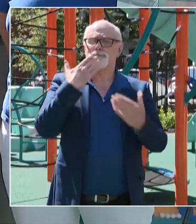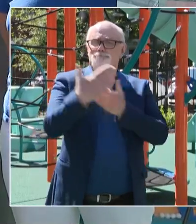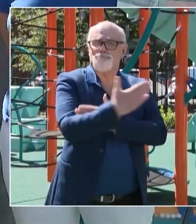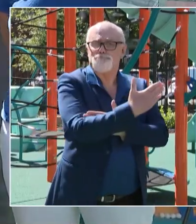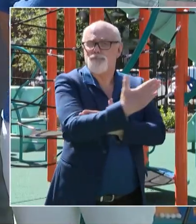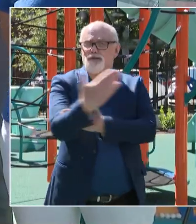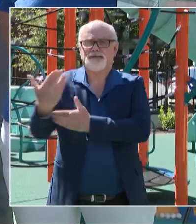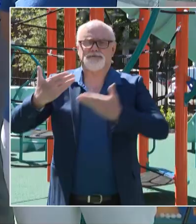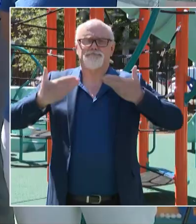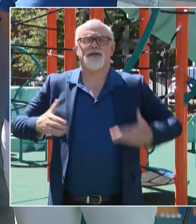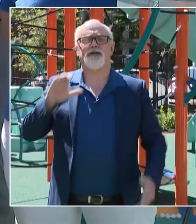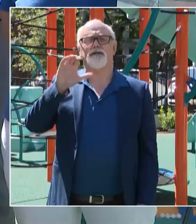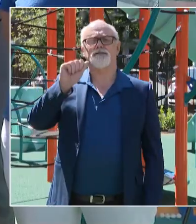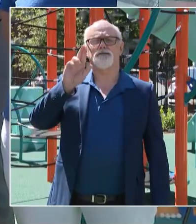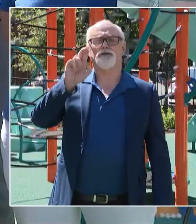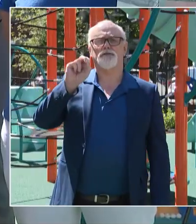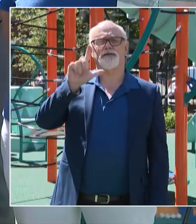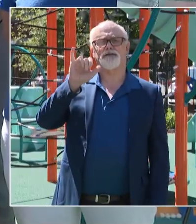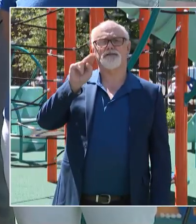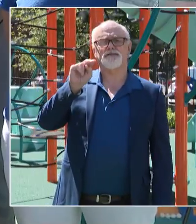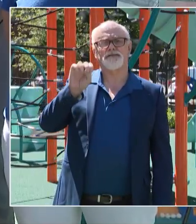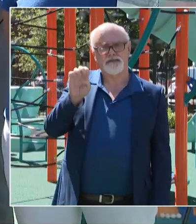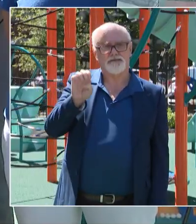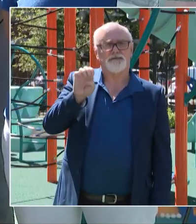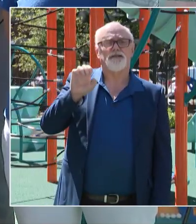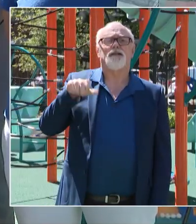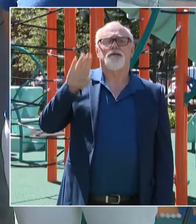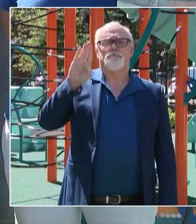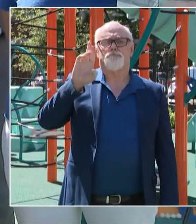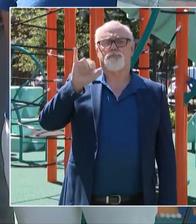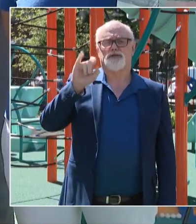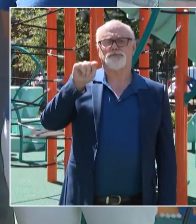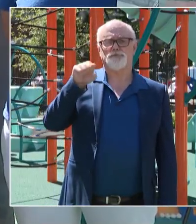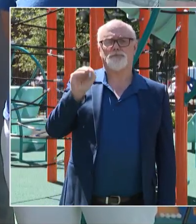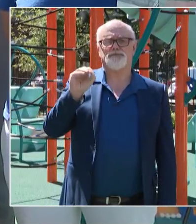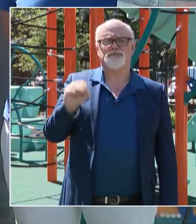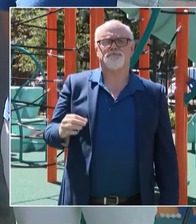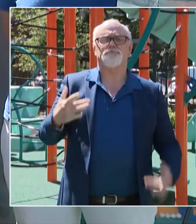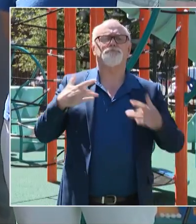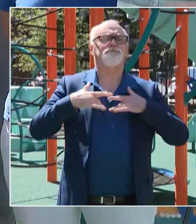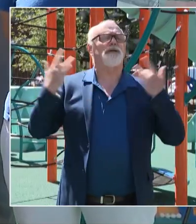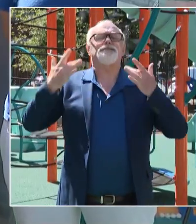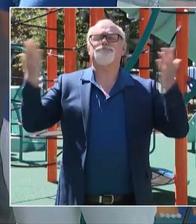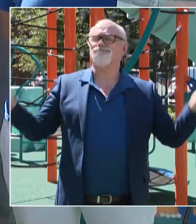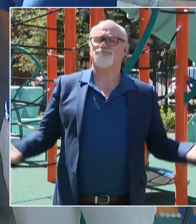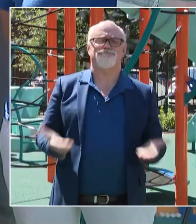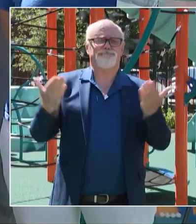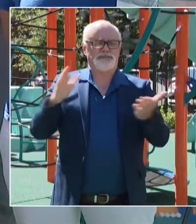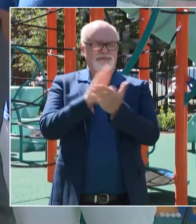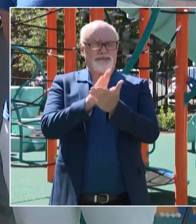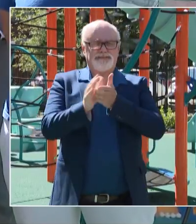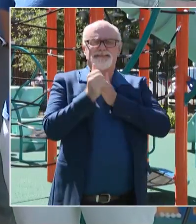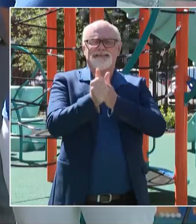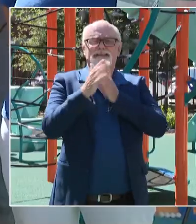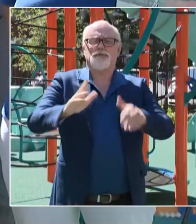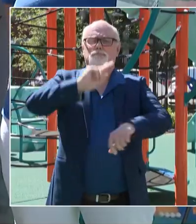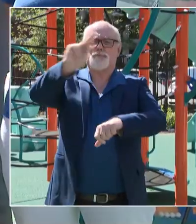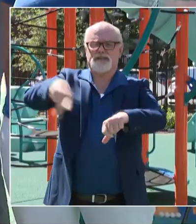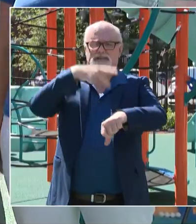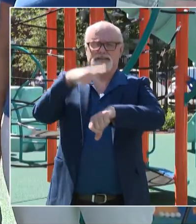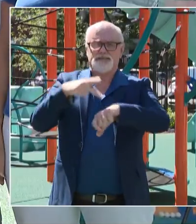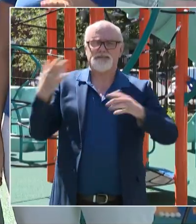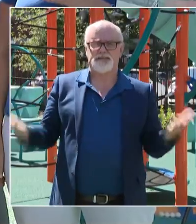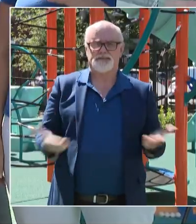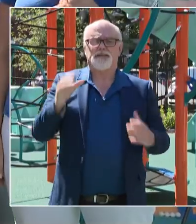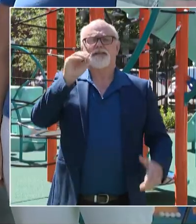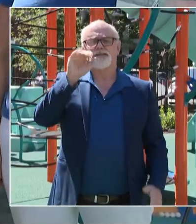am delighted to be the school leader here at Oyster-Adams Bilingual School. Welcome to the sparkling new home